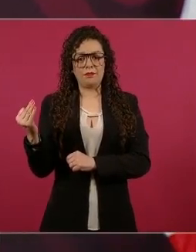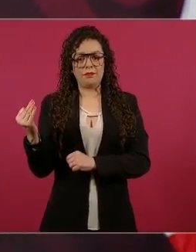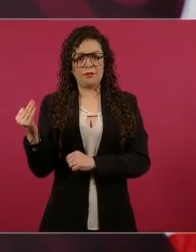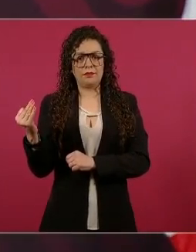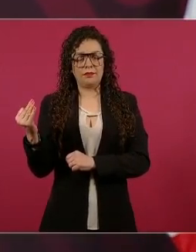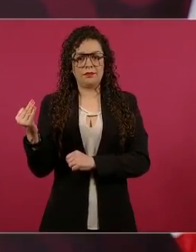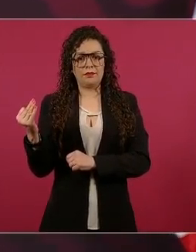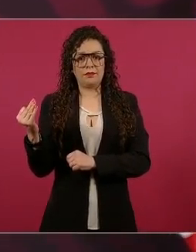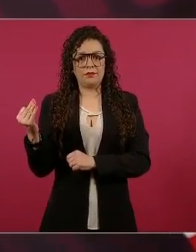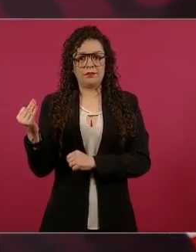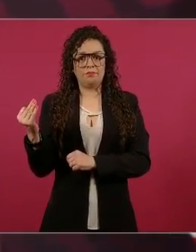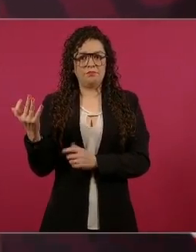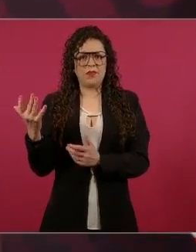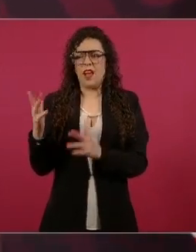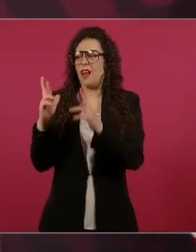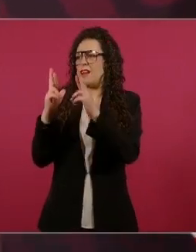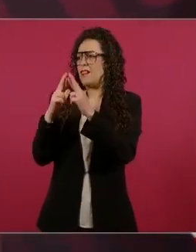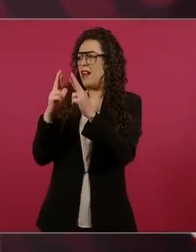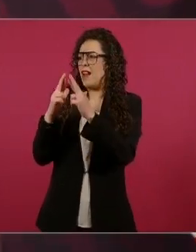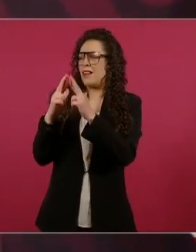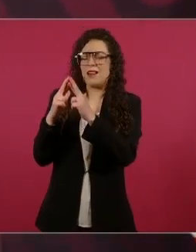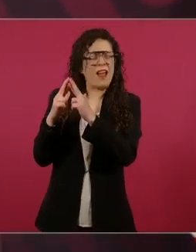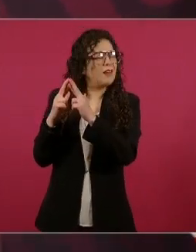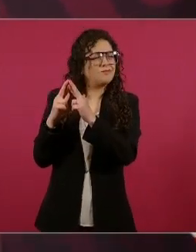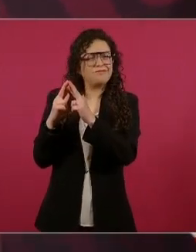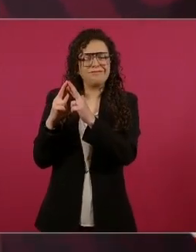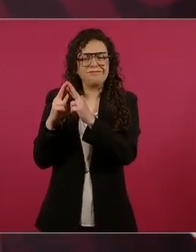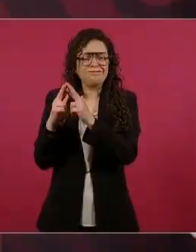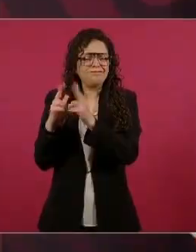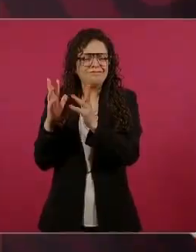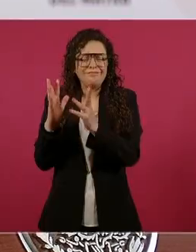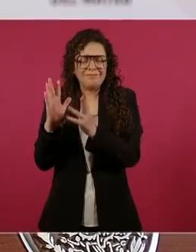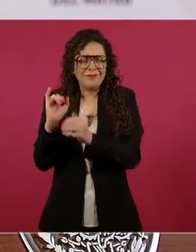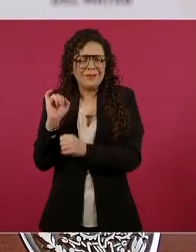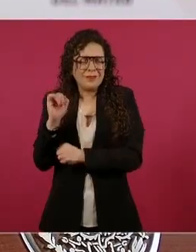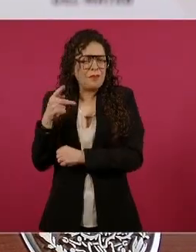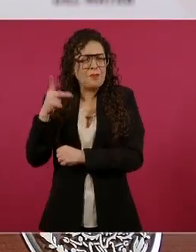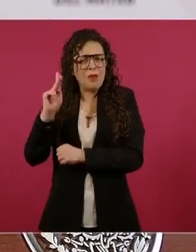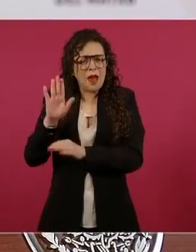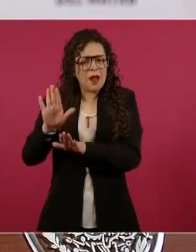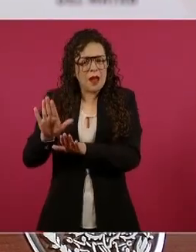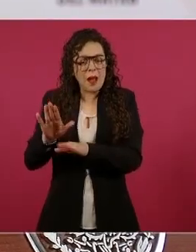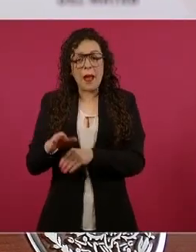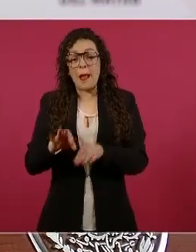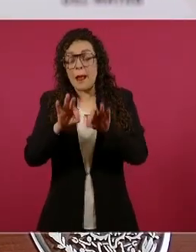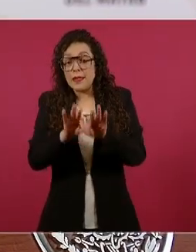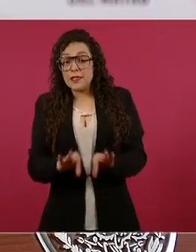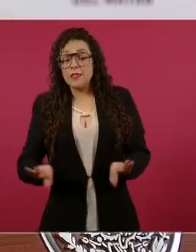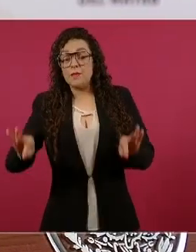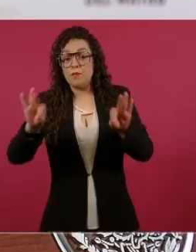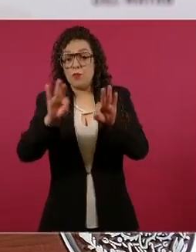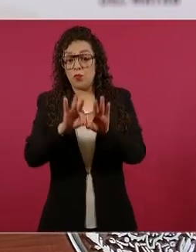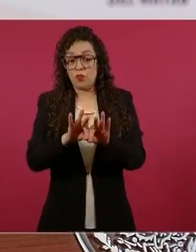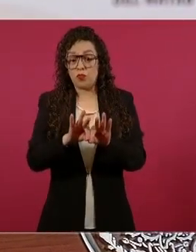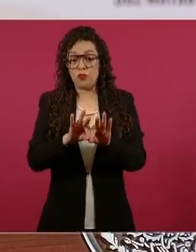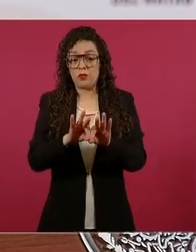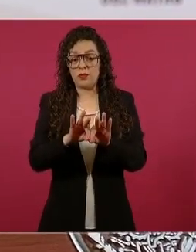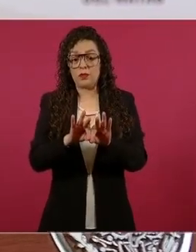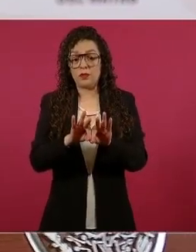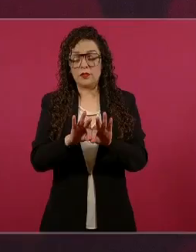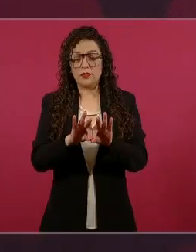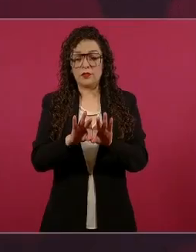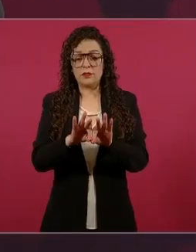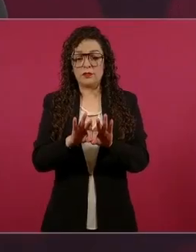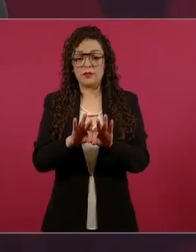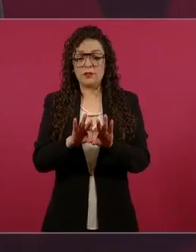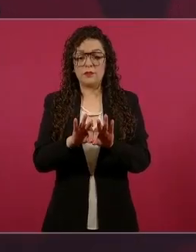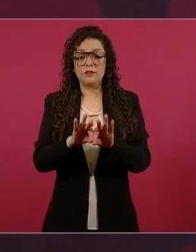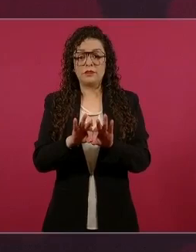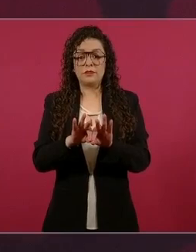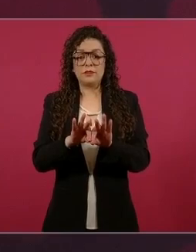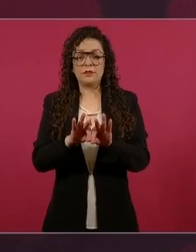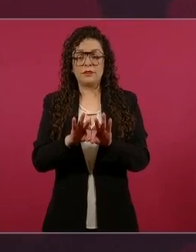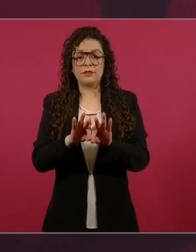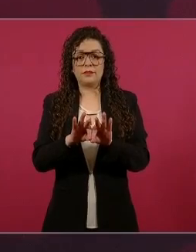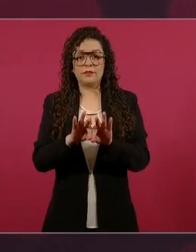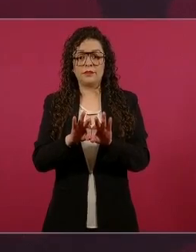en